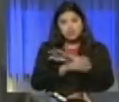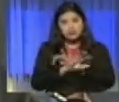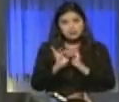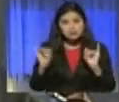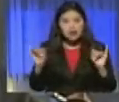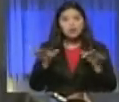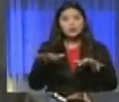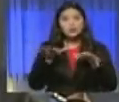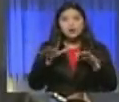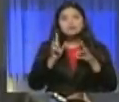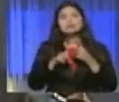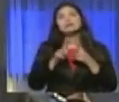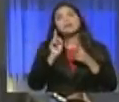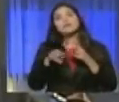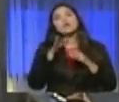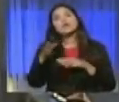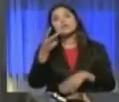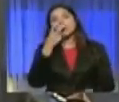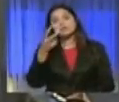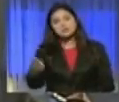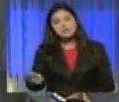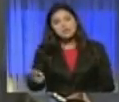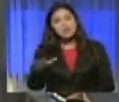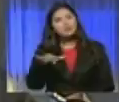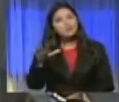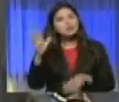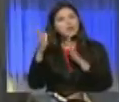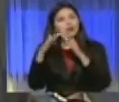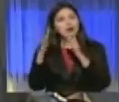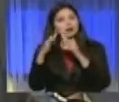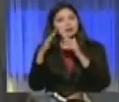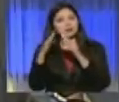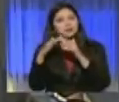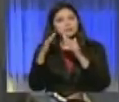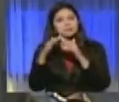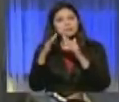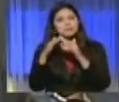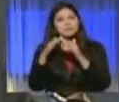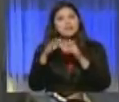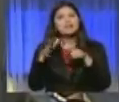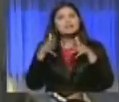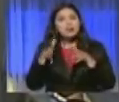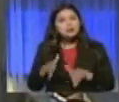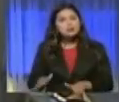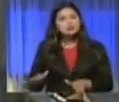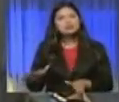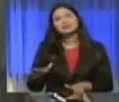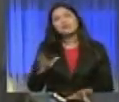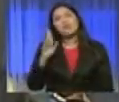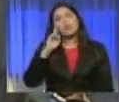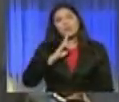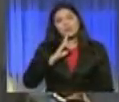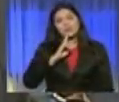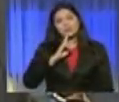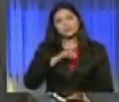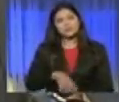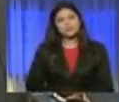Cancillería, igualmente se hizo una visita a la casa natal del padre de la patria, Simón